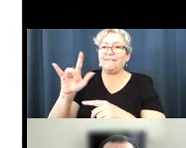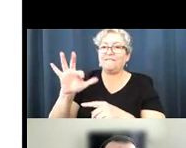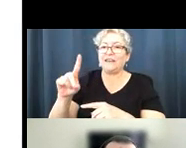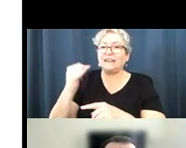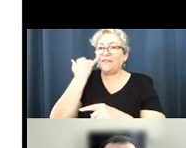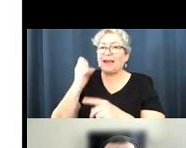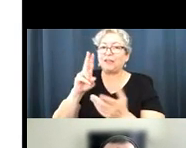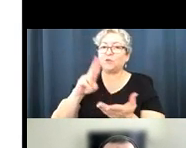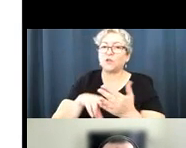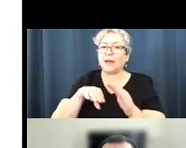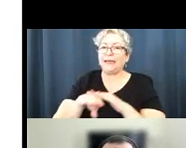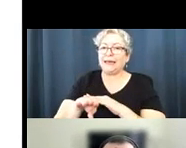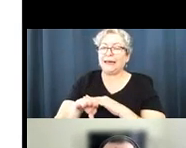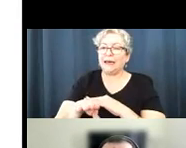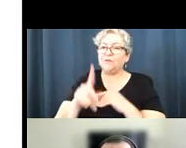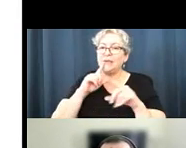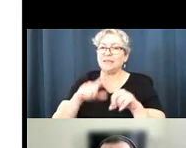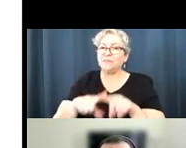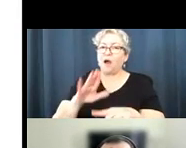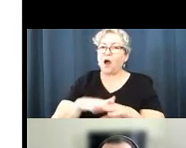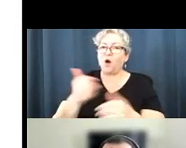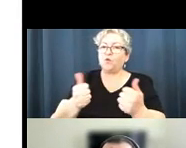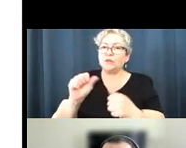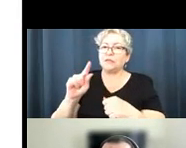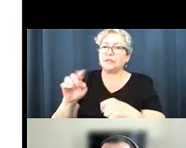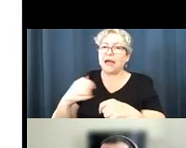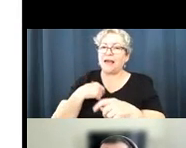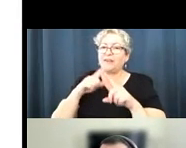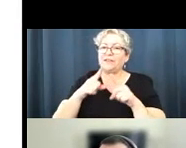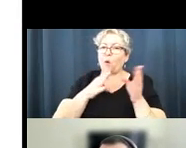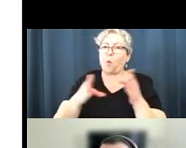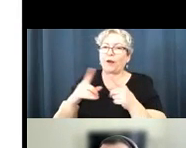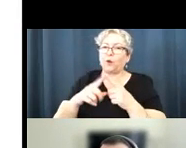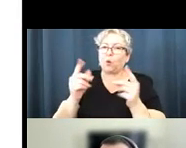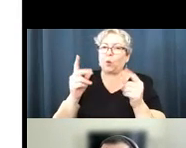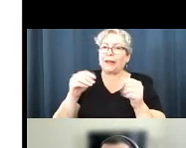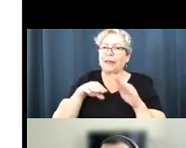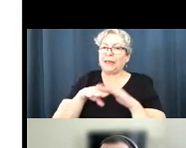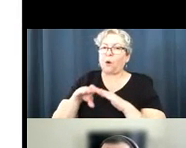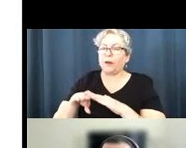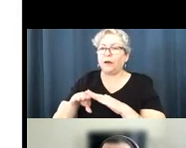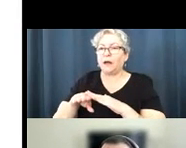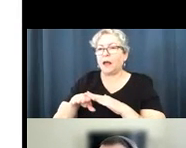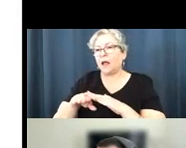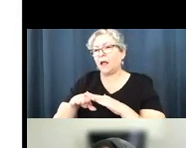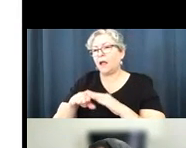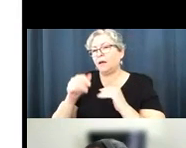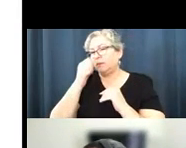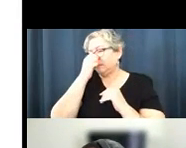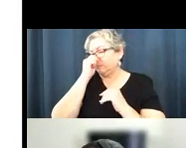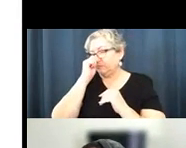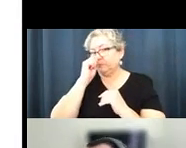para cómo editar el campo si voy a entrar. Eso depende del sitio, pero hay distintas maneras de cómo rápidamente entrar